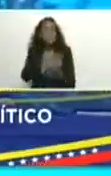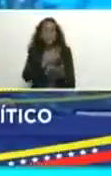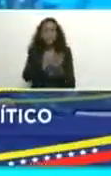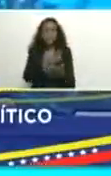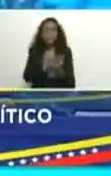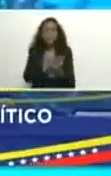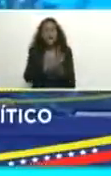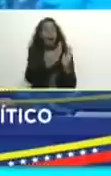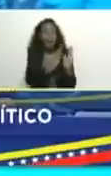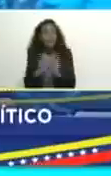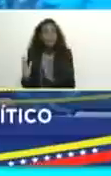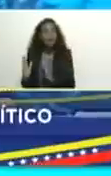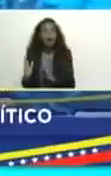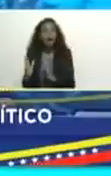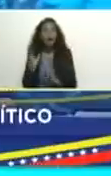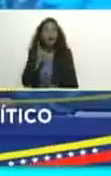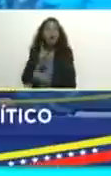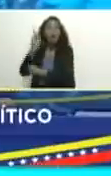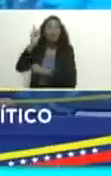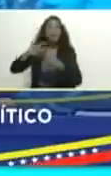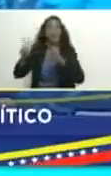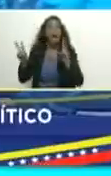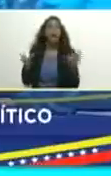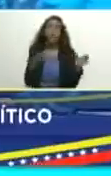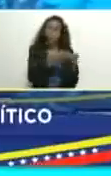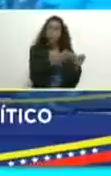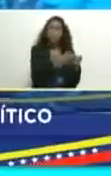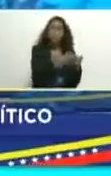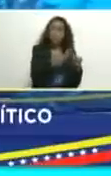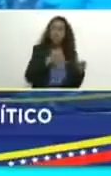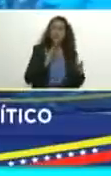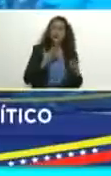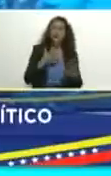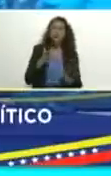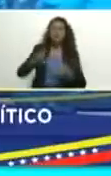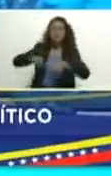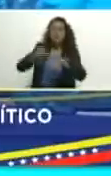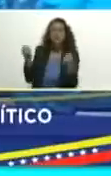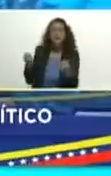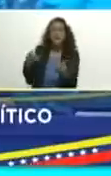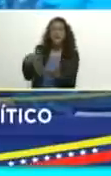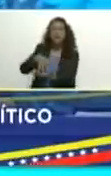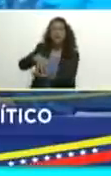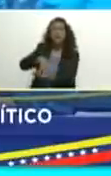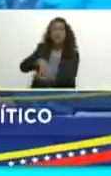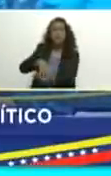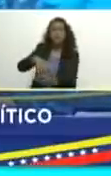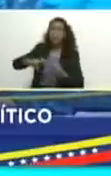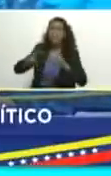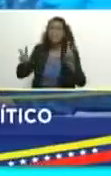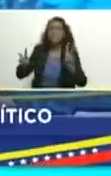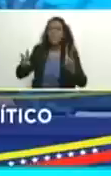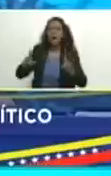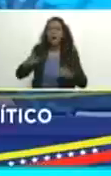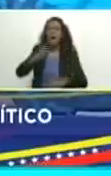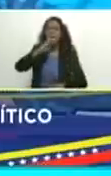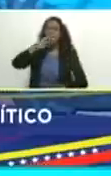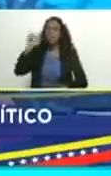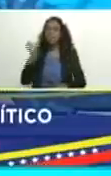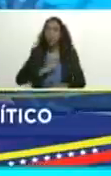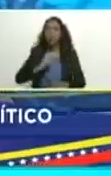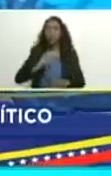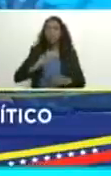Hay planes contra la paz del pueblo. Hay planes para convertir el odio en